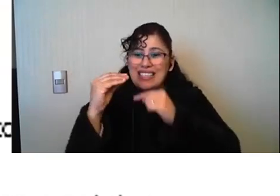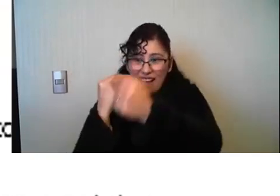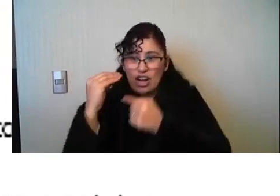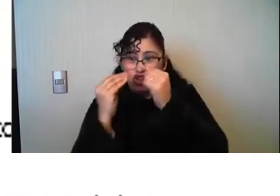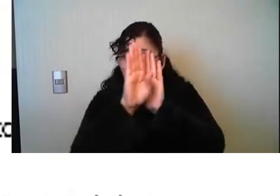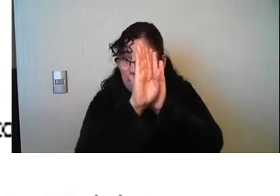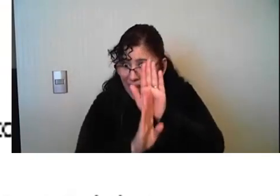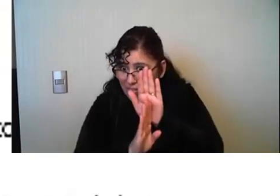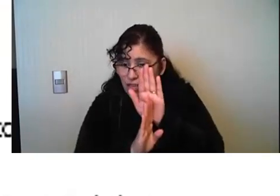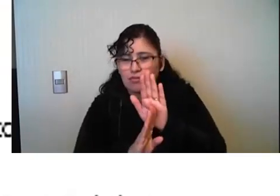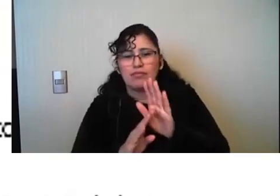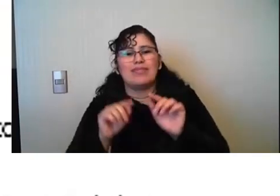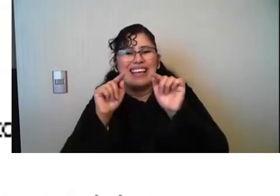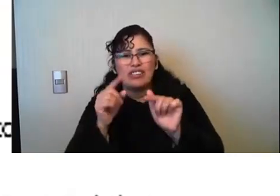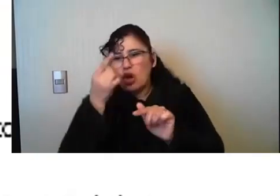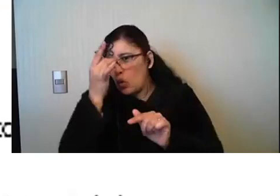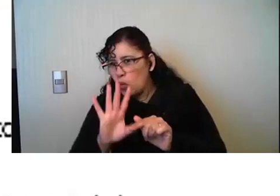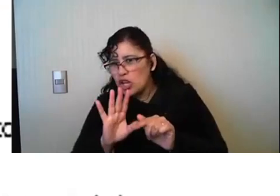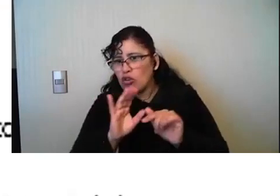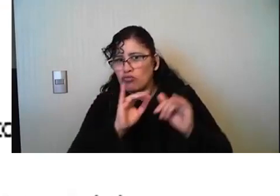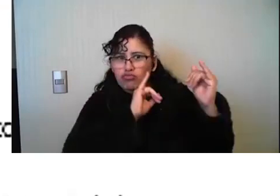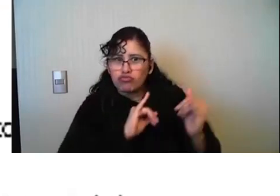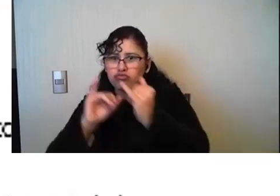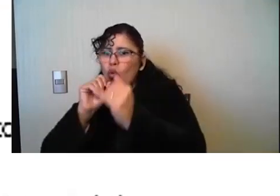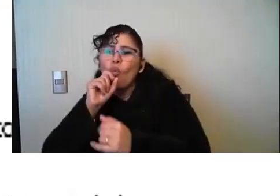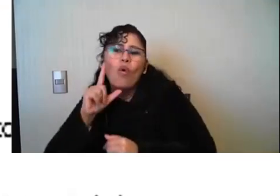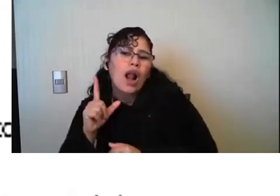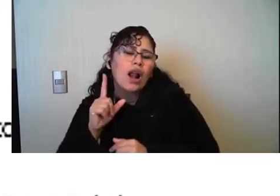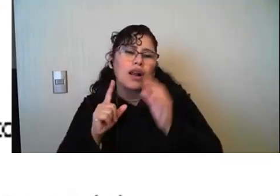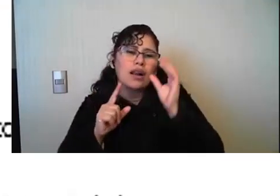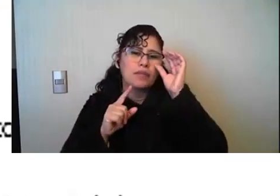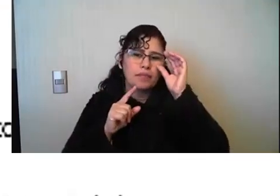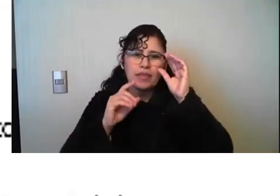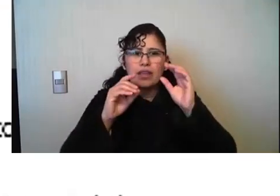lo único que transporta es la vía